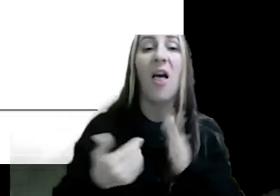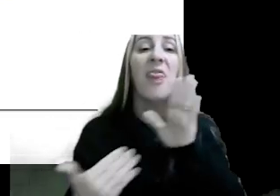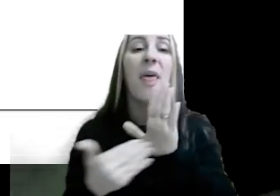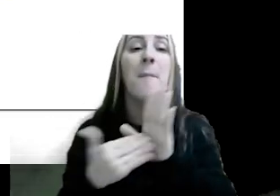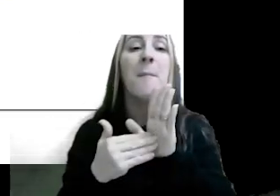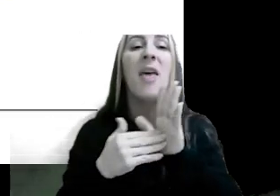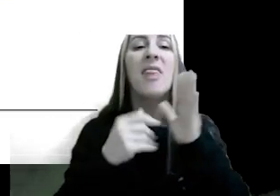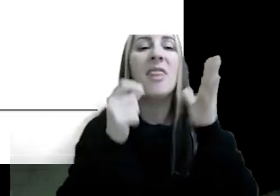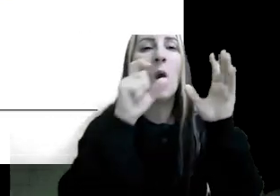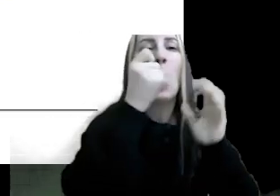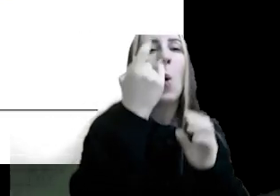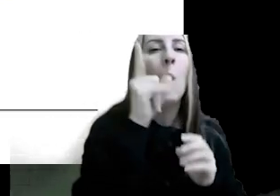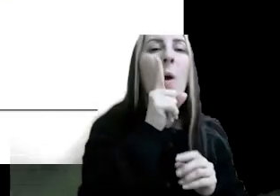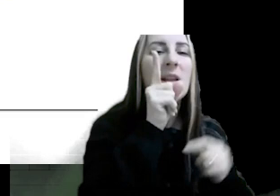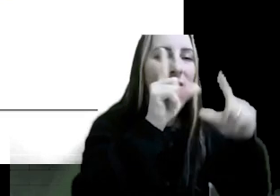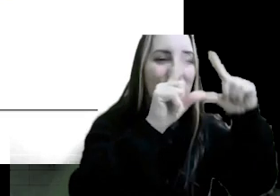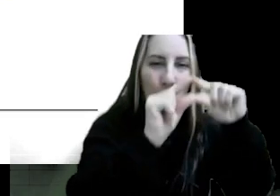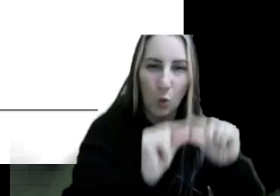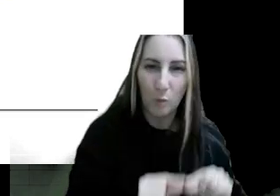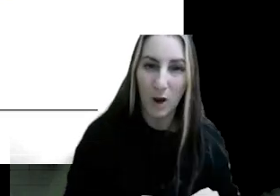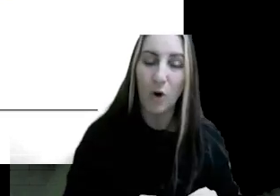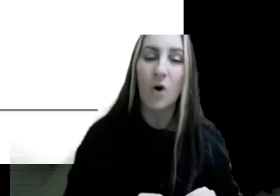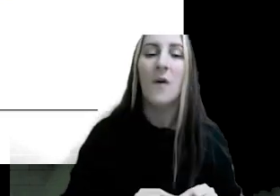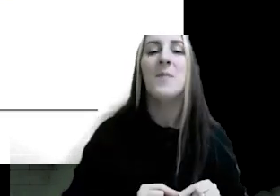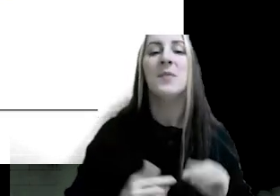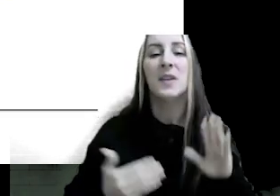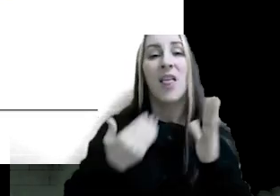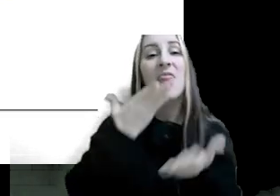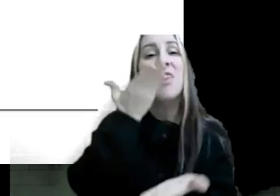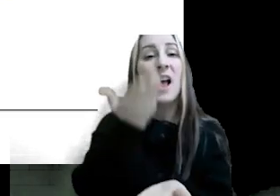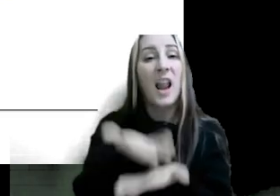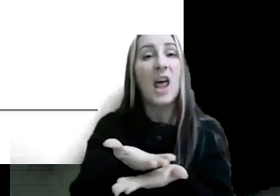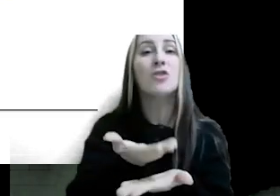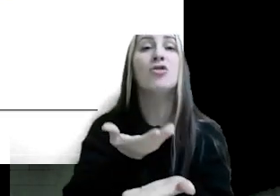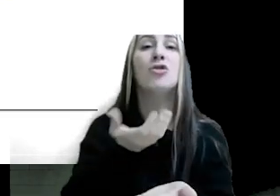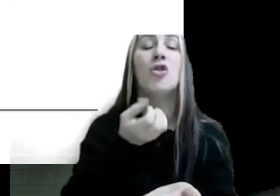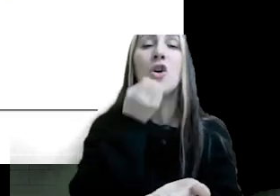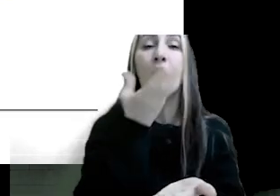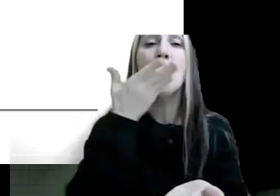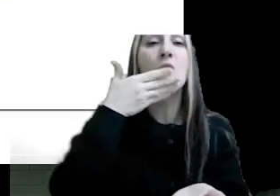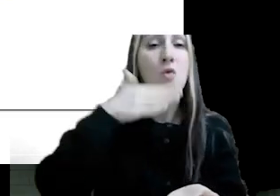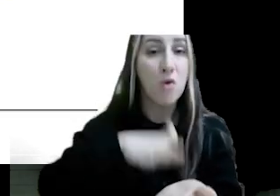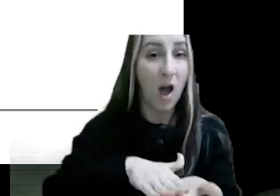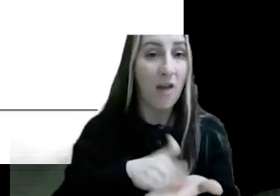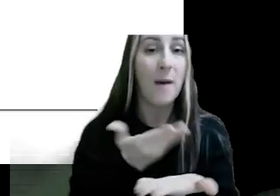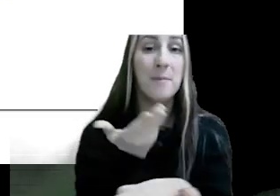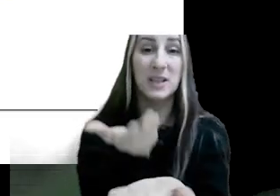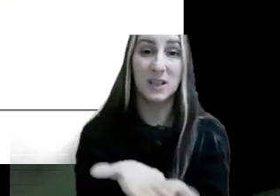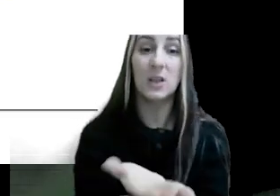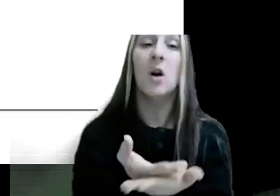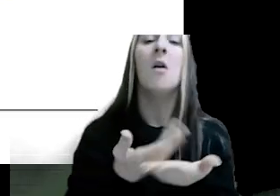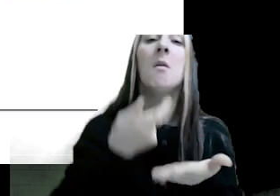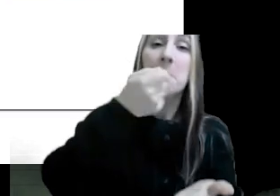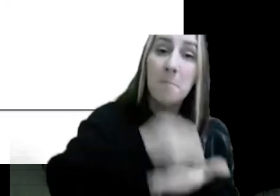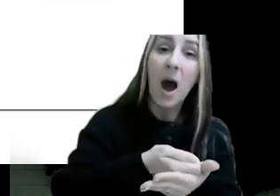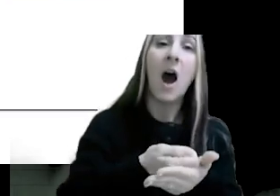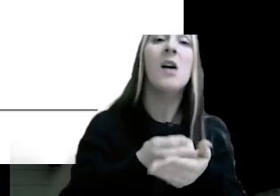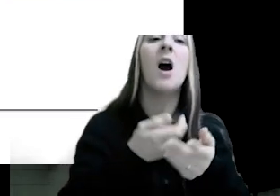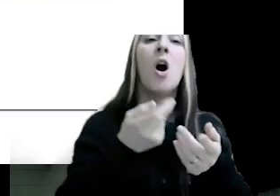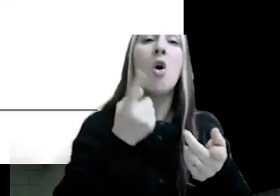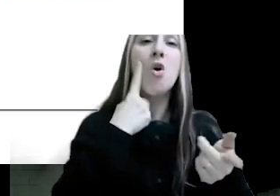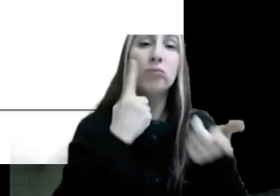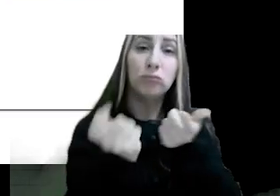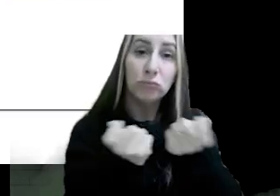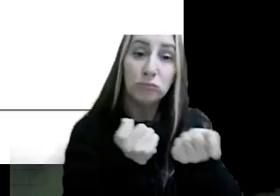verificador. Recordemos que la presentación de las declaraciones juradas y de corresponder el pago o su regularización en un